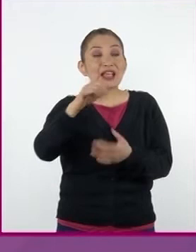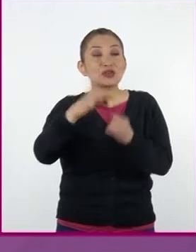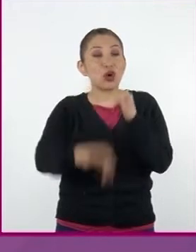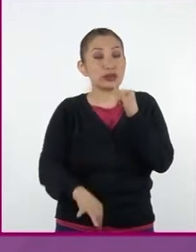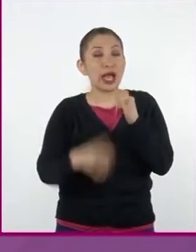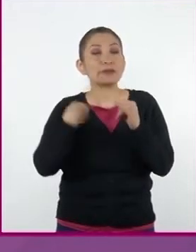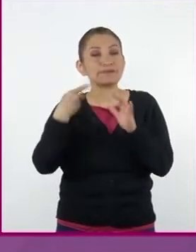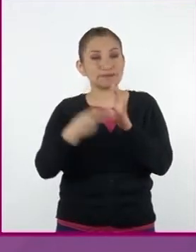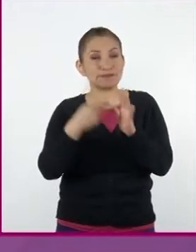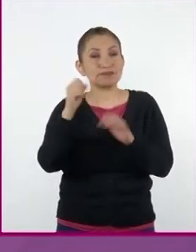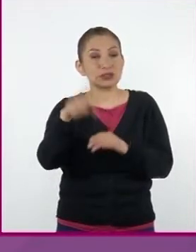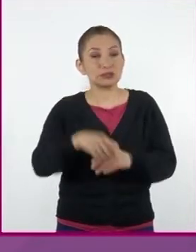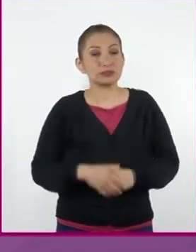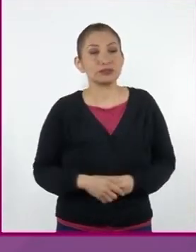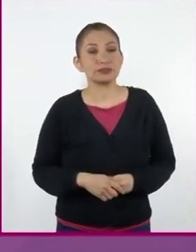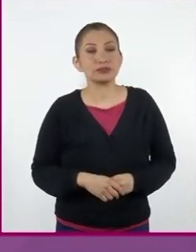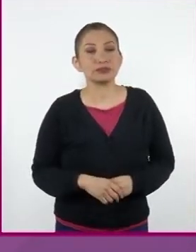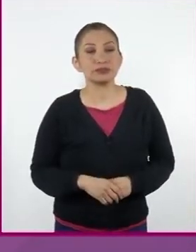es constante.